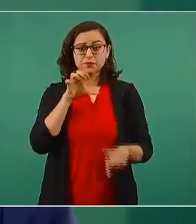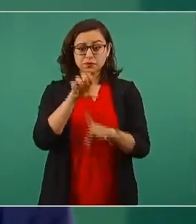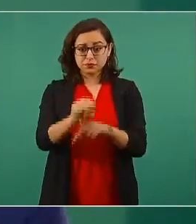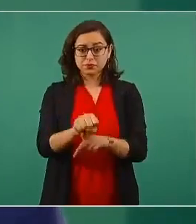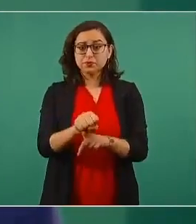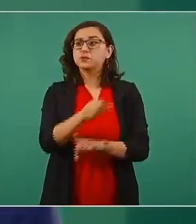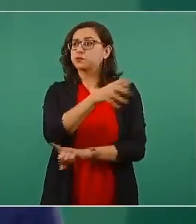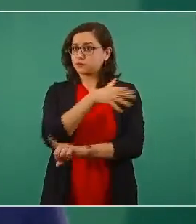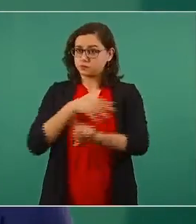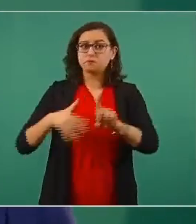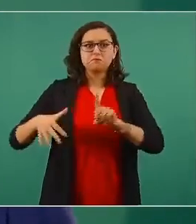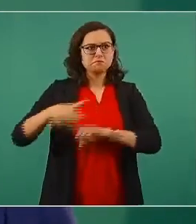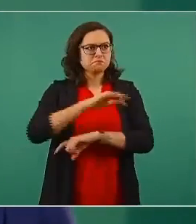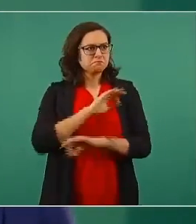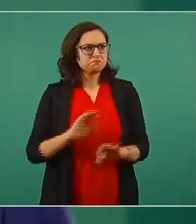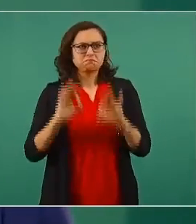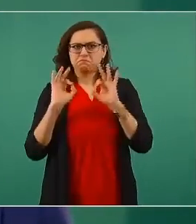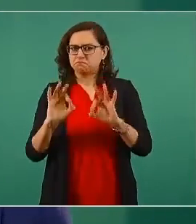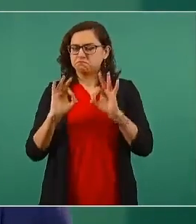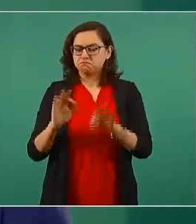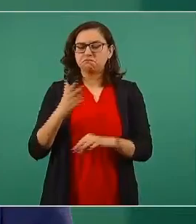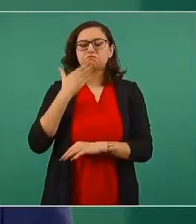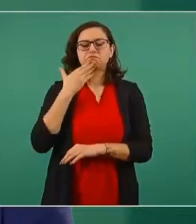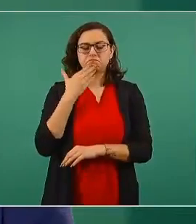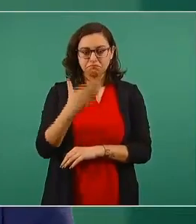Hay condiciones inmejorables,